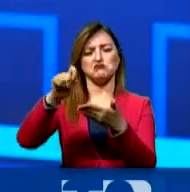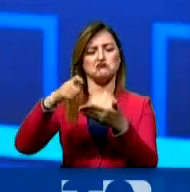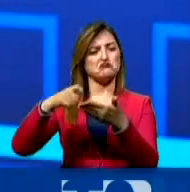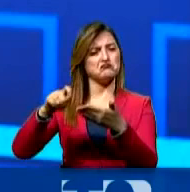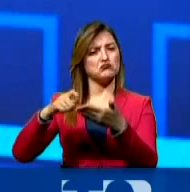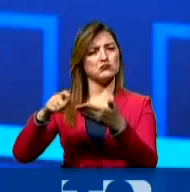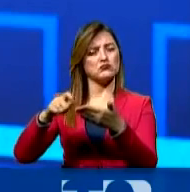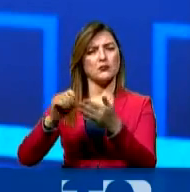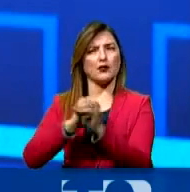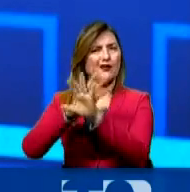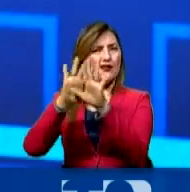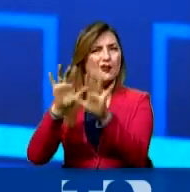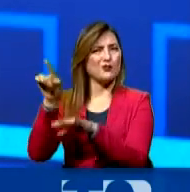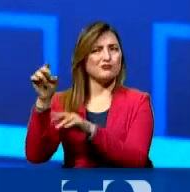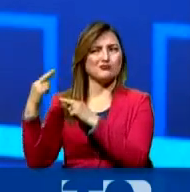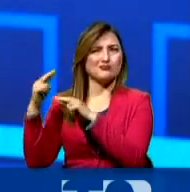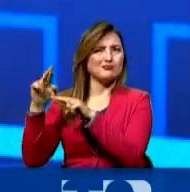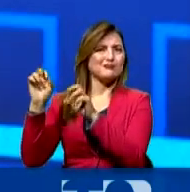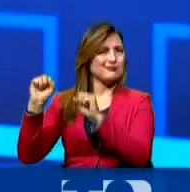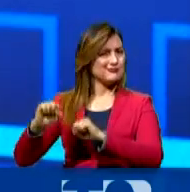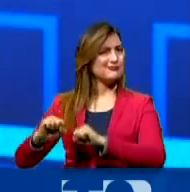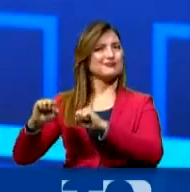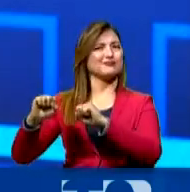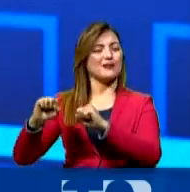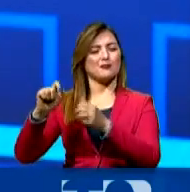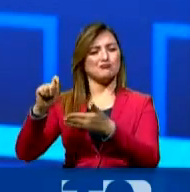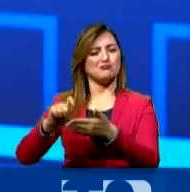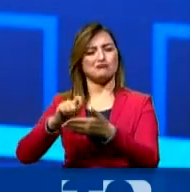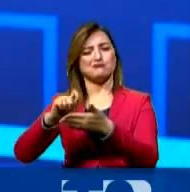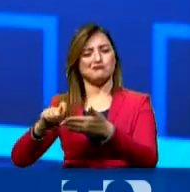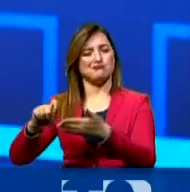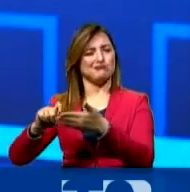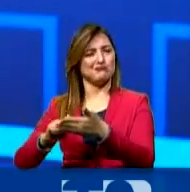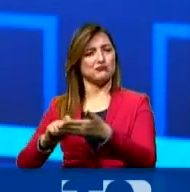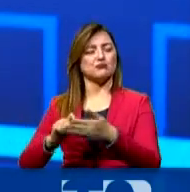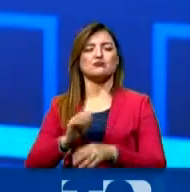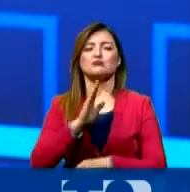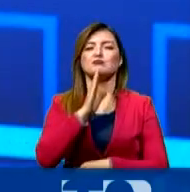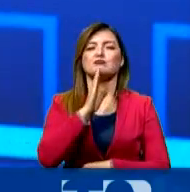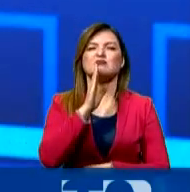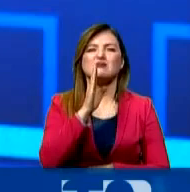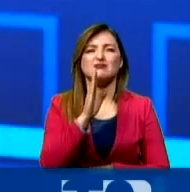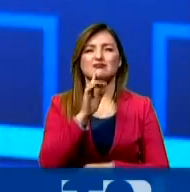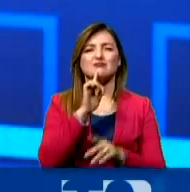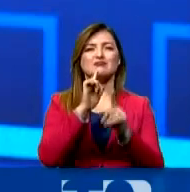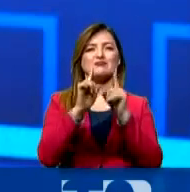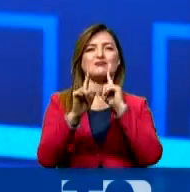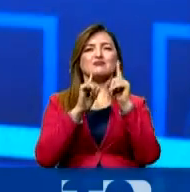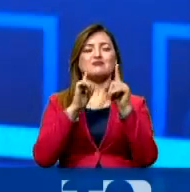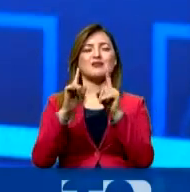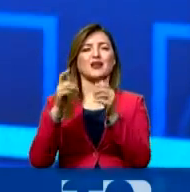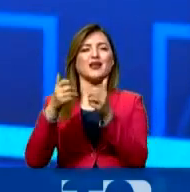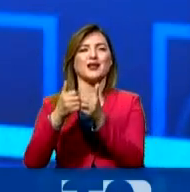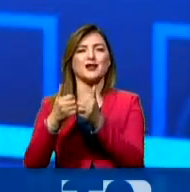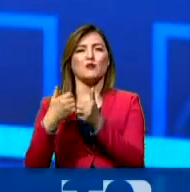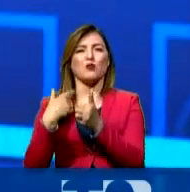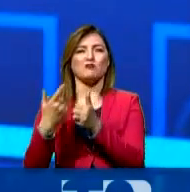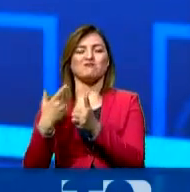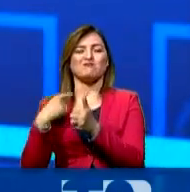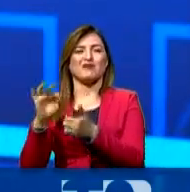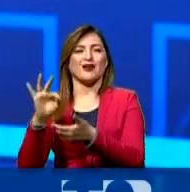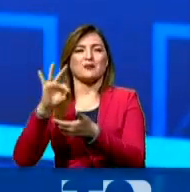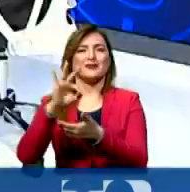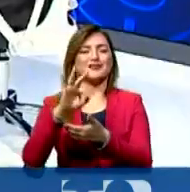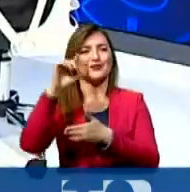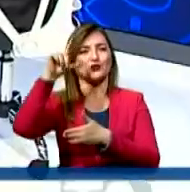siempre se despliega un operativo para que a través del diálogo se puedan conciliar posiciones,